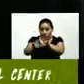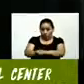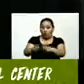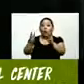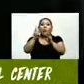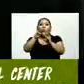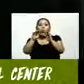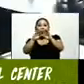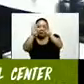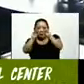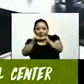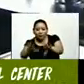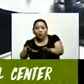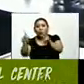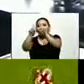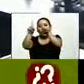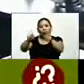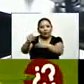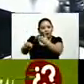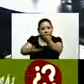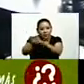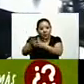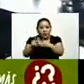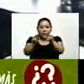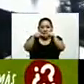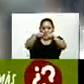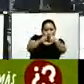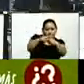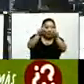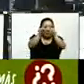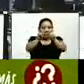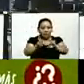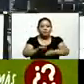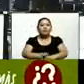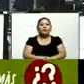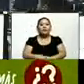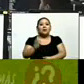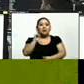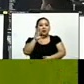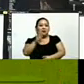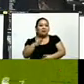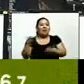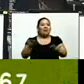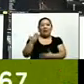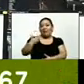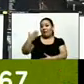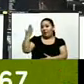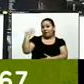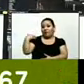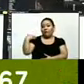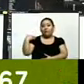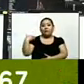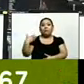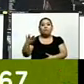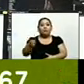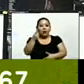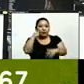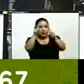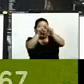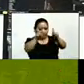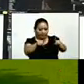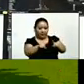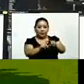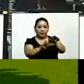web, marketing digital y soporte técnico de redes. El Ajax que estuvimos haciendo para recuperar,